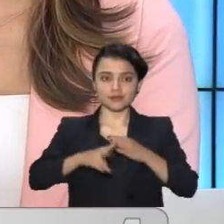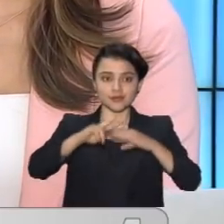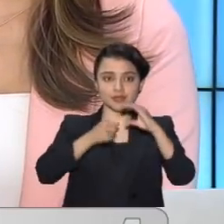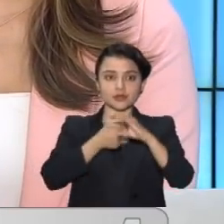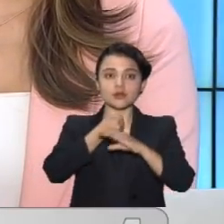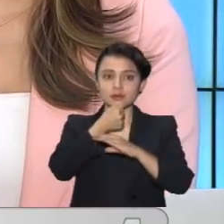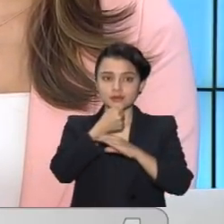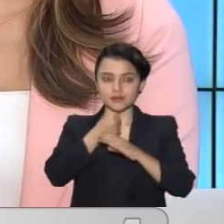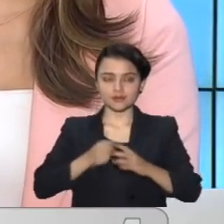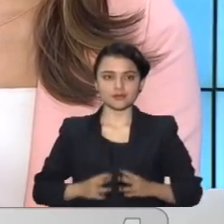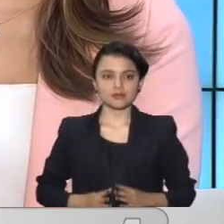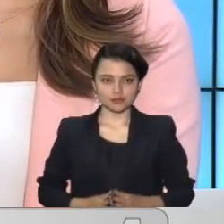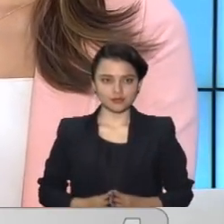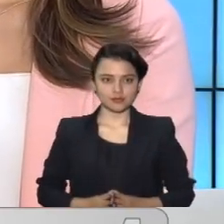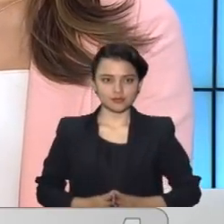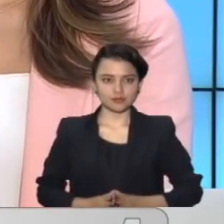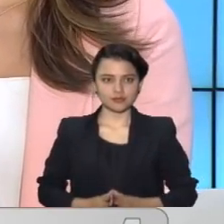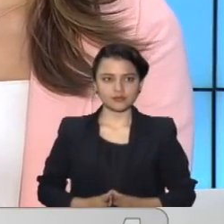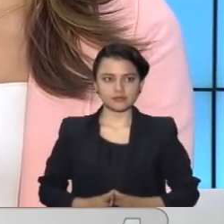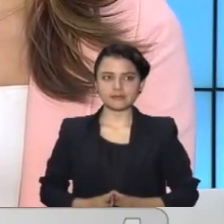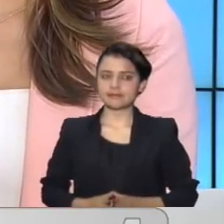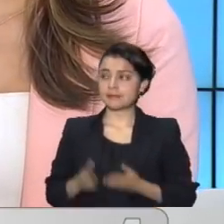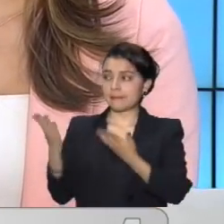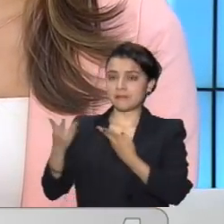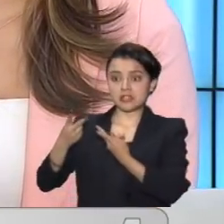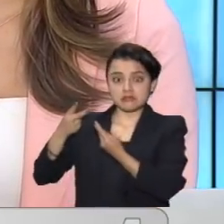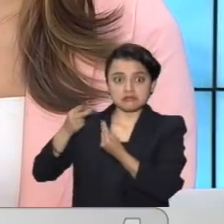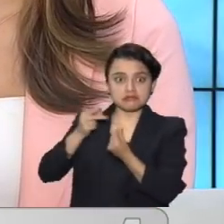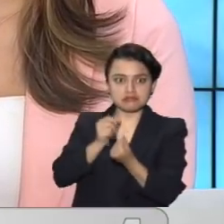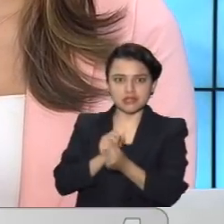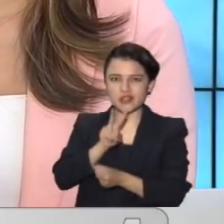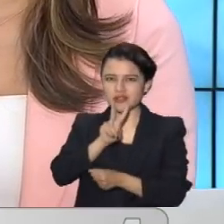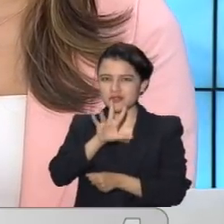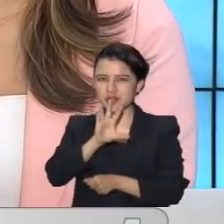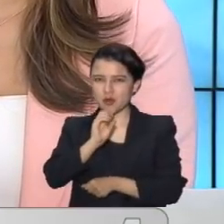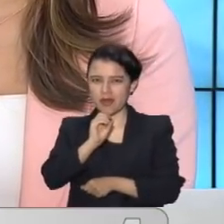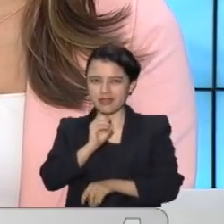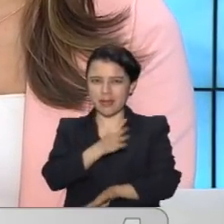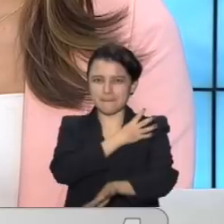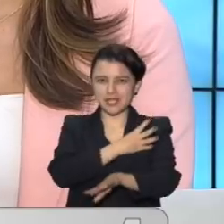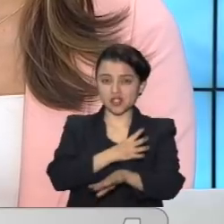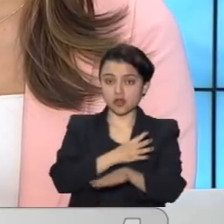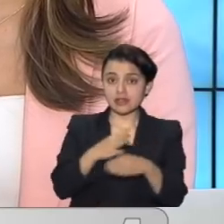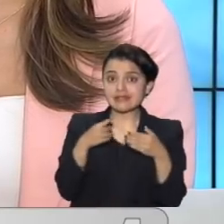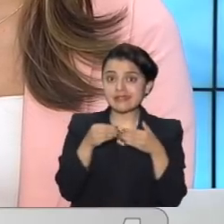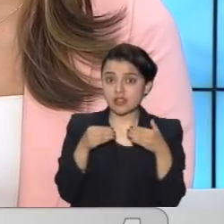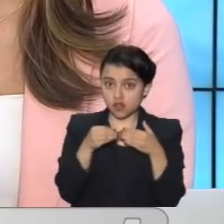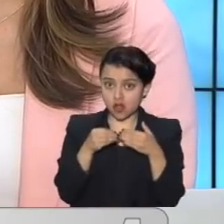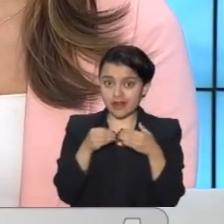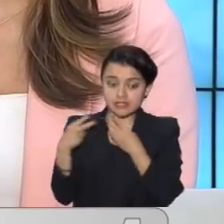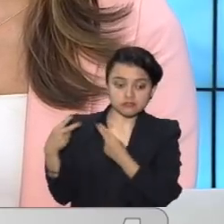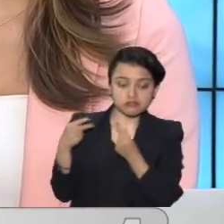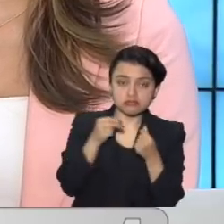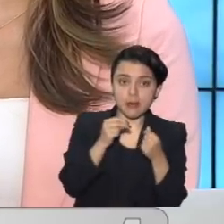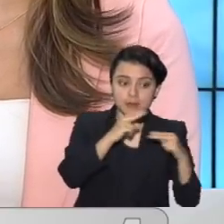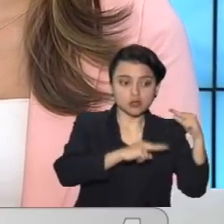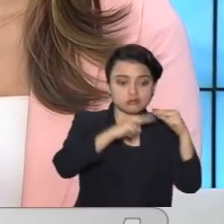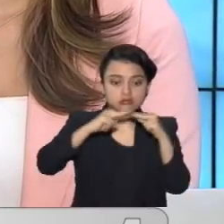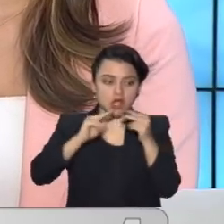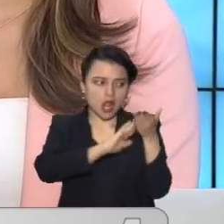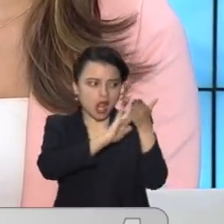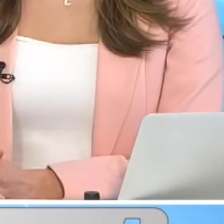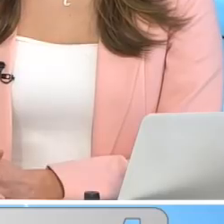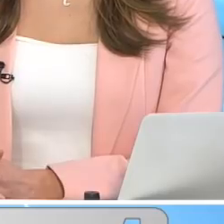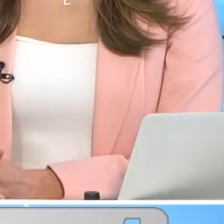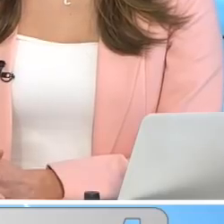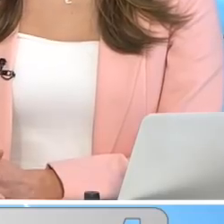Seguimos en Noticentro 1 CMI. Con una inversión de 250 millones de dólares, así quedará el proyecto del Estadio El Campín.